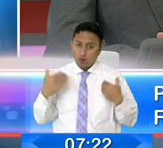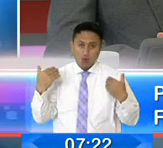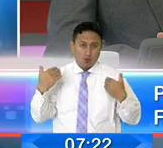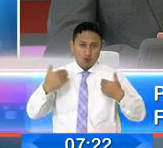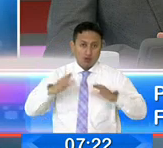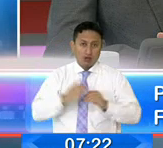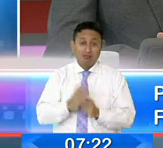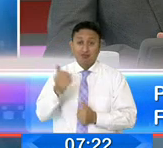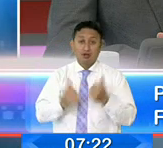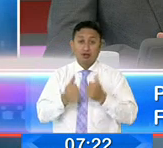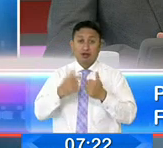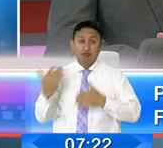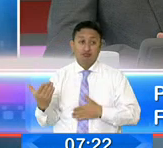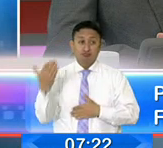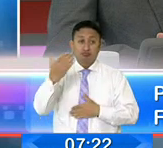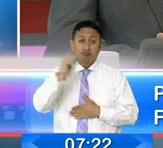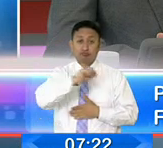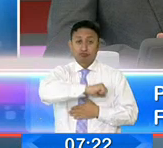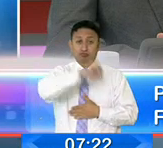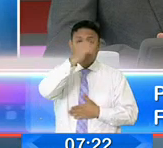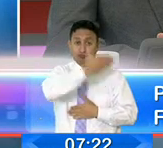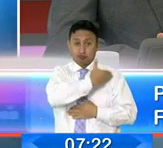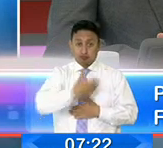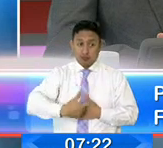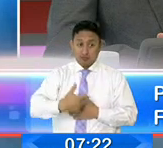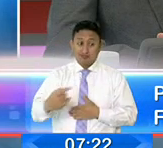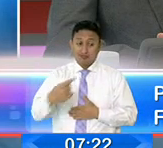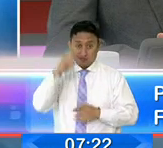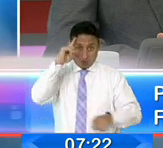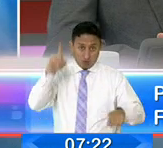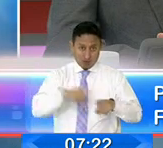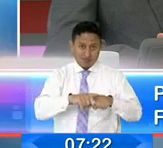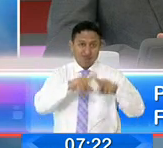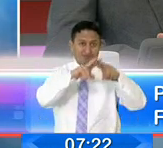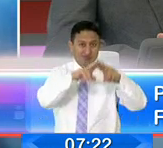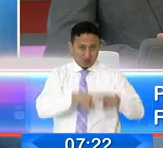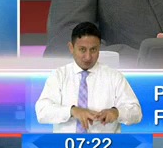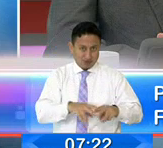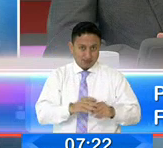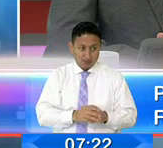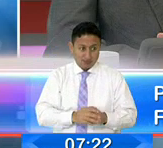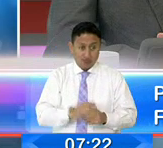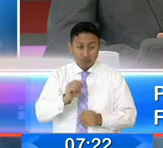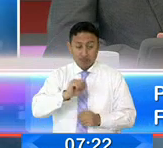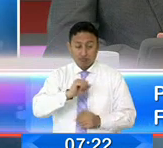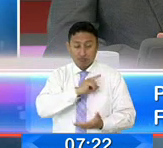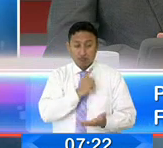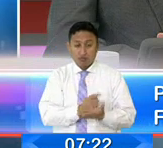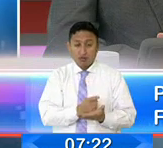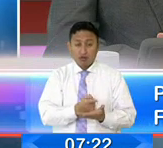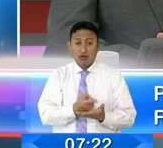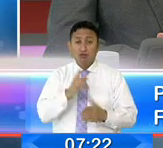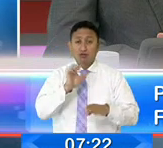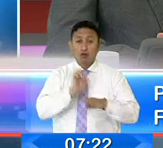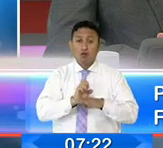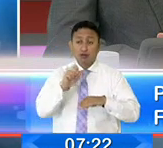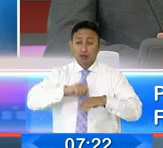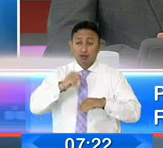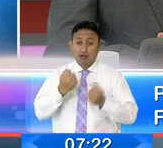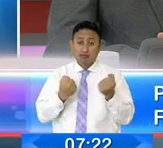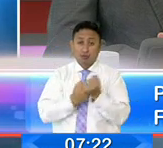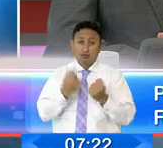candidata que llegue a la presidencia tendrá que revisar esos acuerdos. Por supuesto que el país requiere financiamiento,